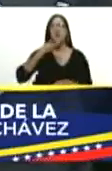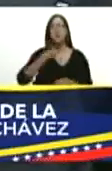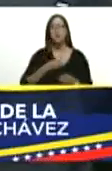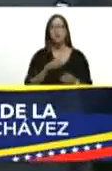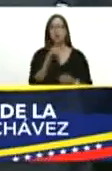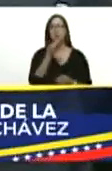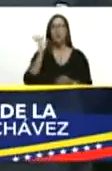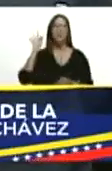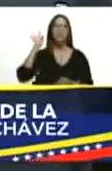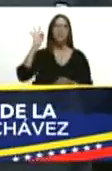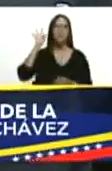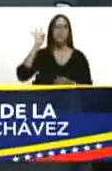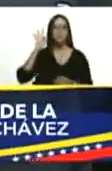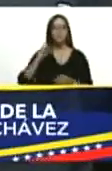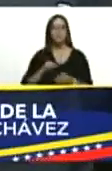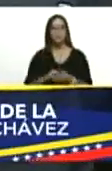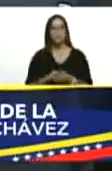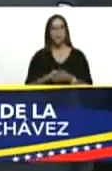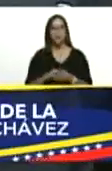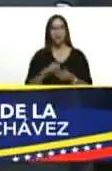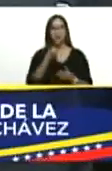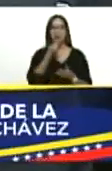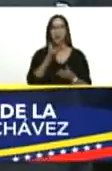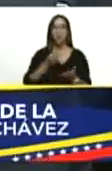discurso, la buena pluma.